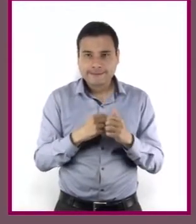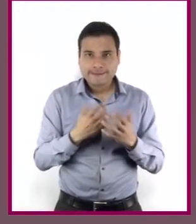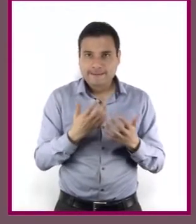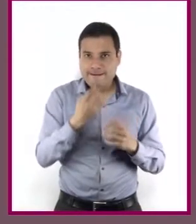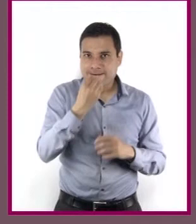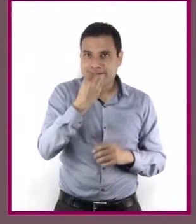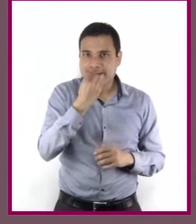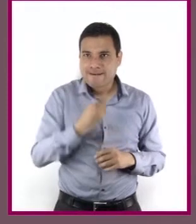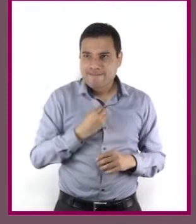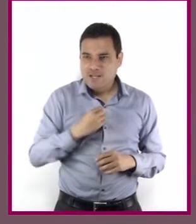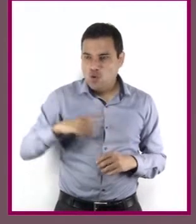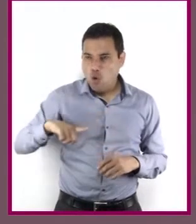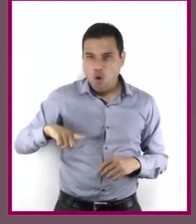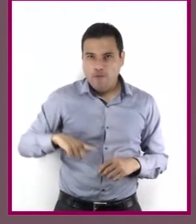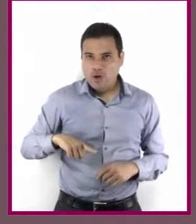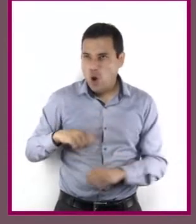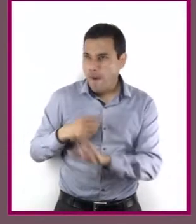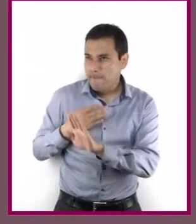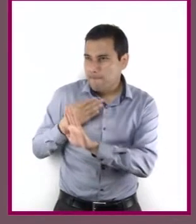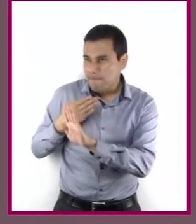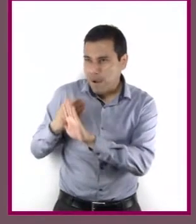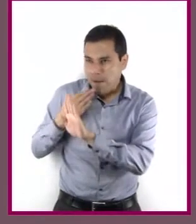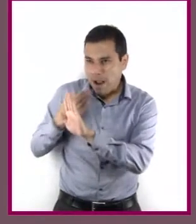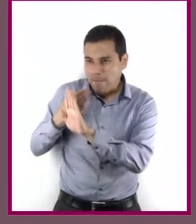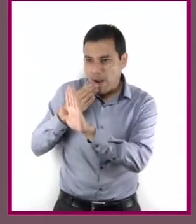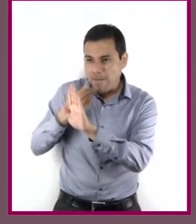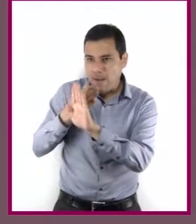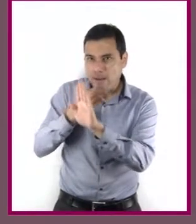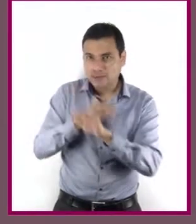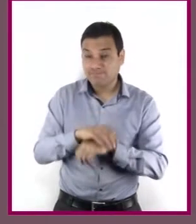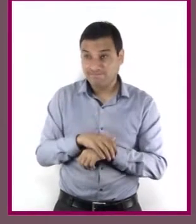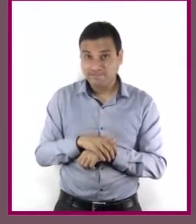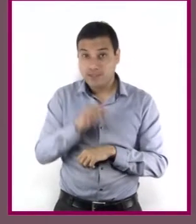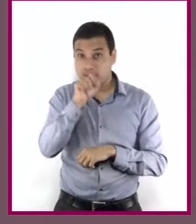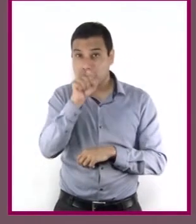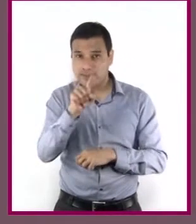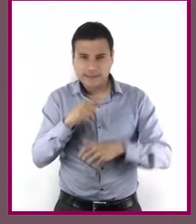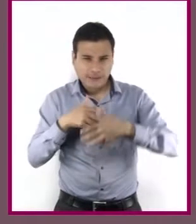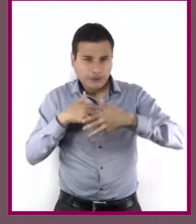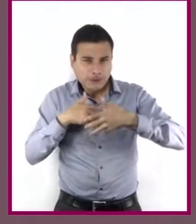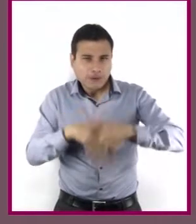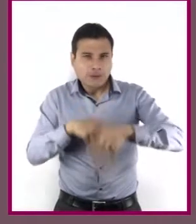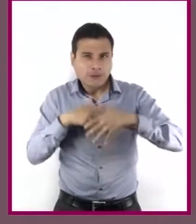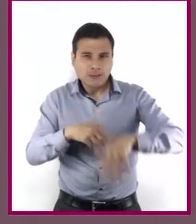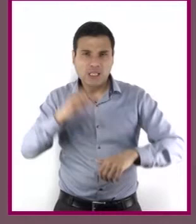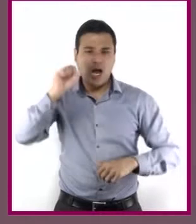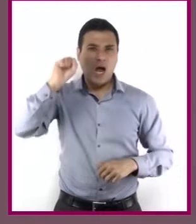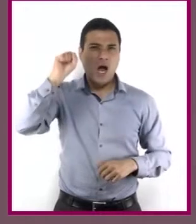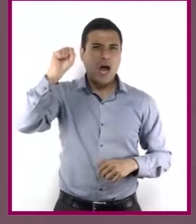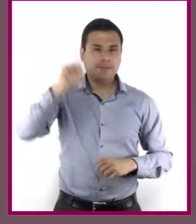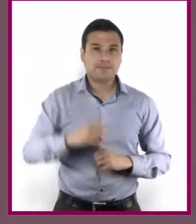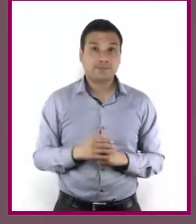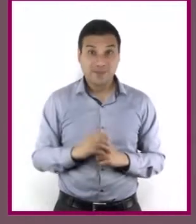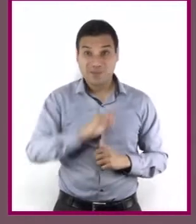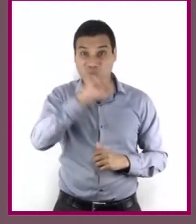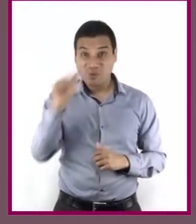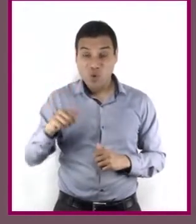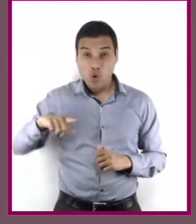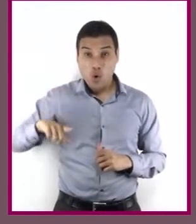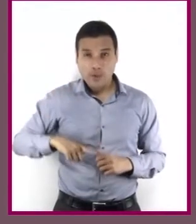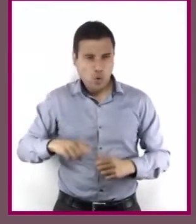sabotajes en contra del gobierno y manifestaciones como la de Soweto, que terminó en una